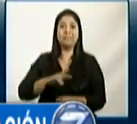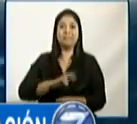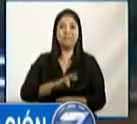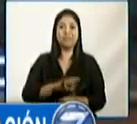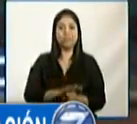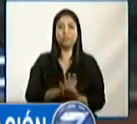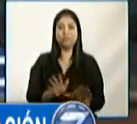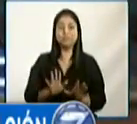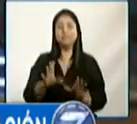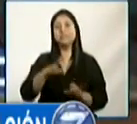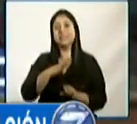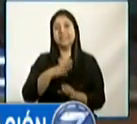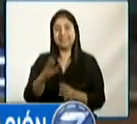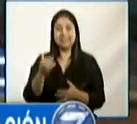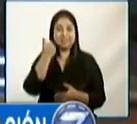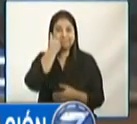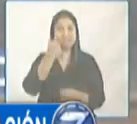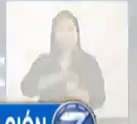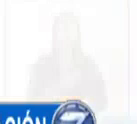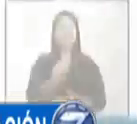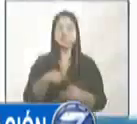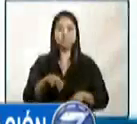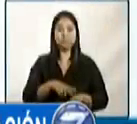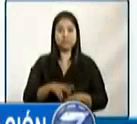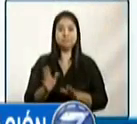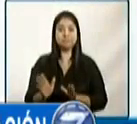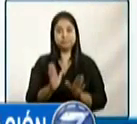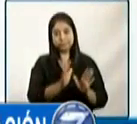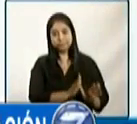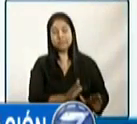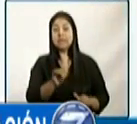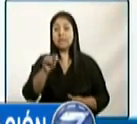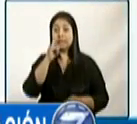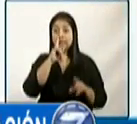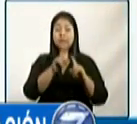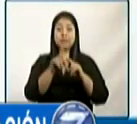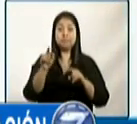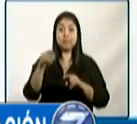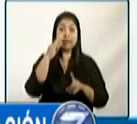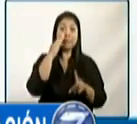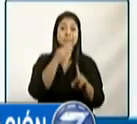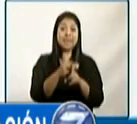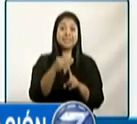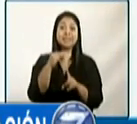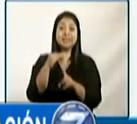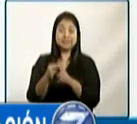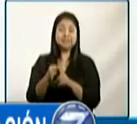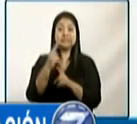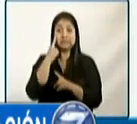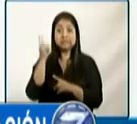de tener un contagio severo del virus. Estas son metas